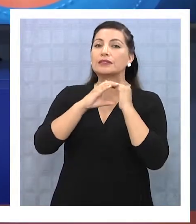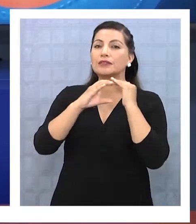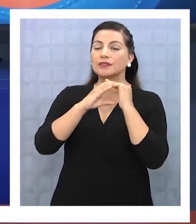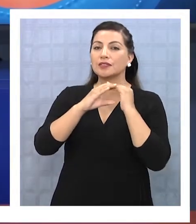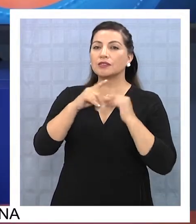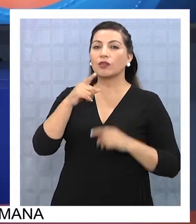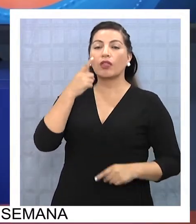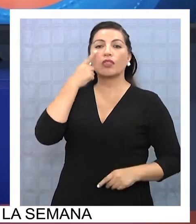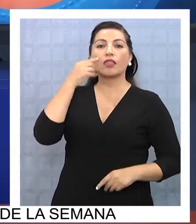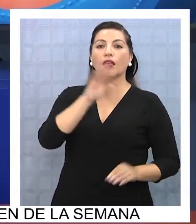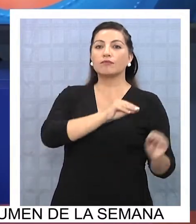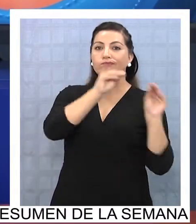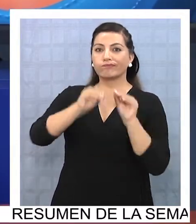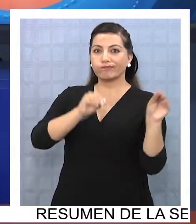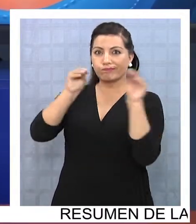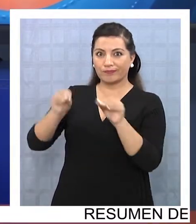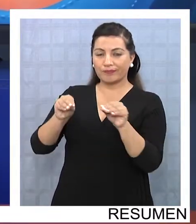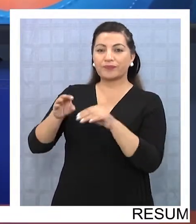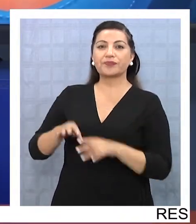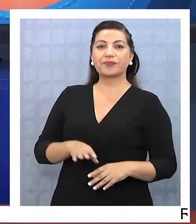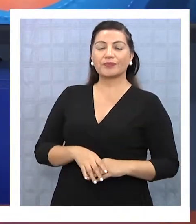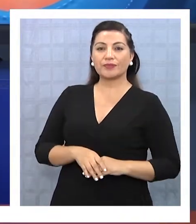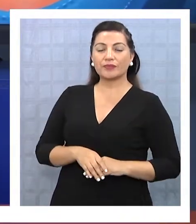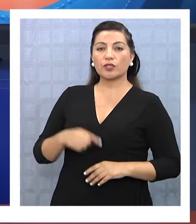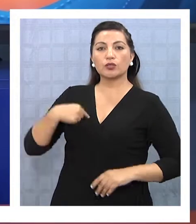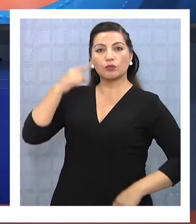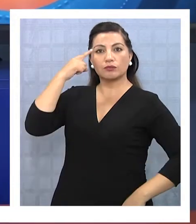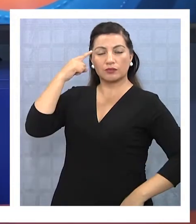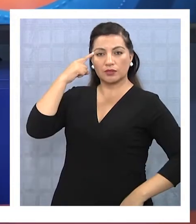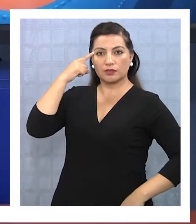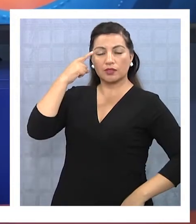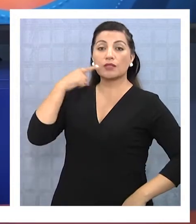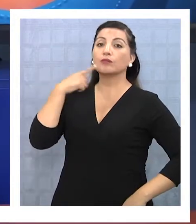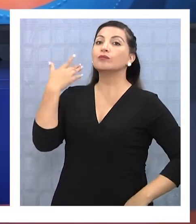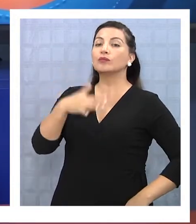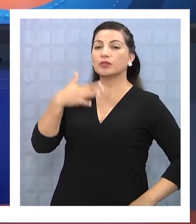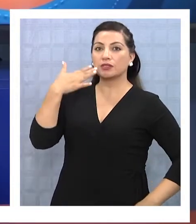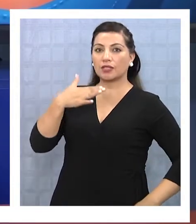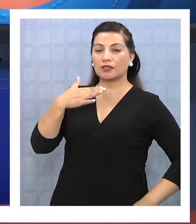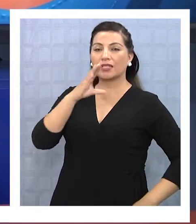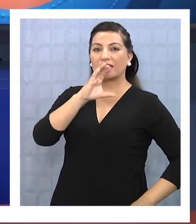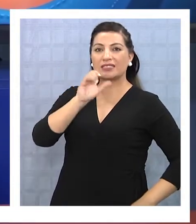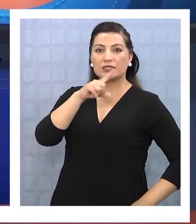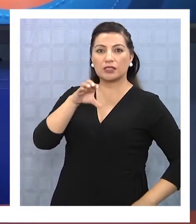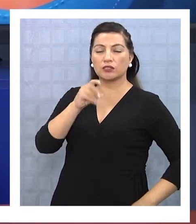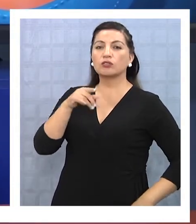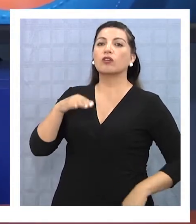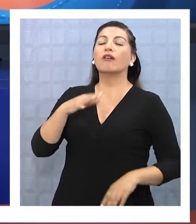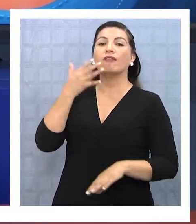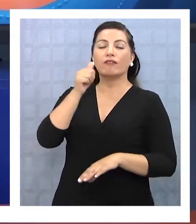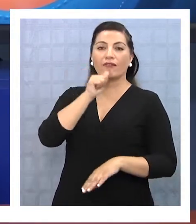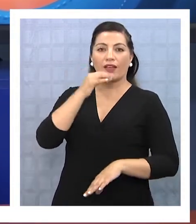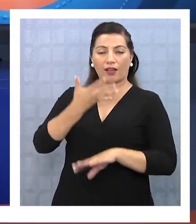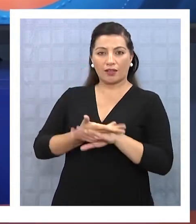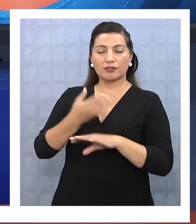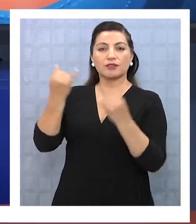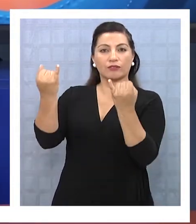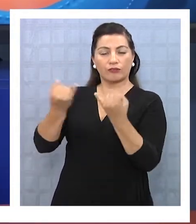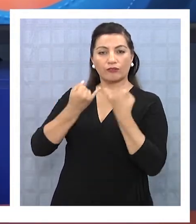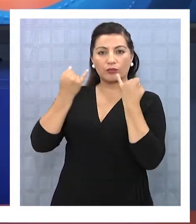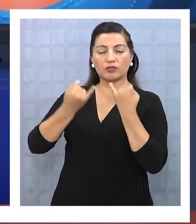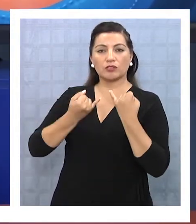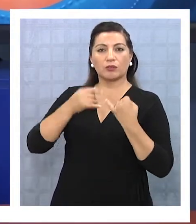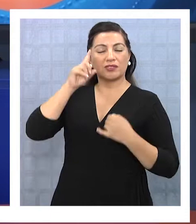manera en los días posteriores. Y yo pienso que es importante que el censo nos dé la información adecuada para